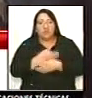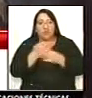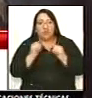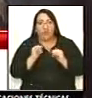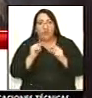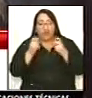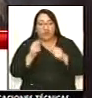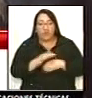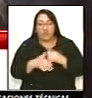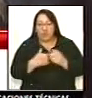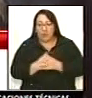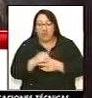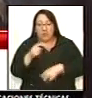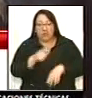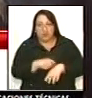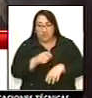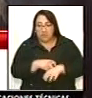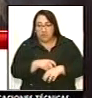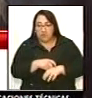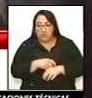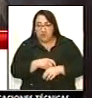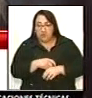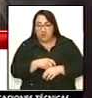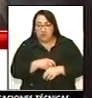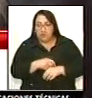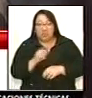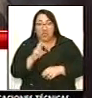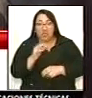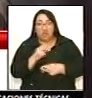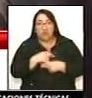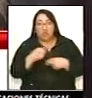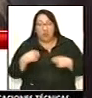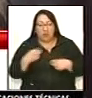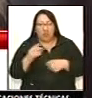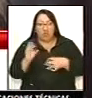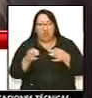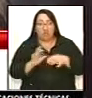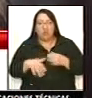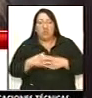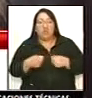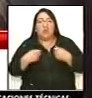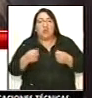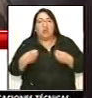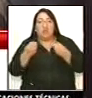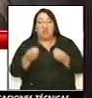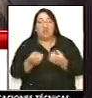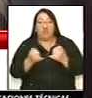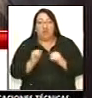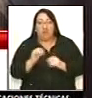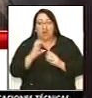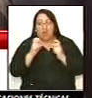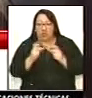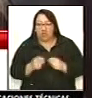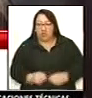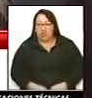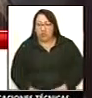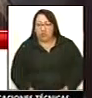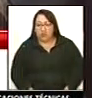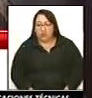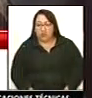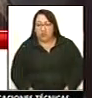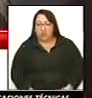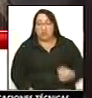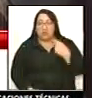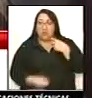y todo ese tiempo, los recursos humanos, económicos que se han gastado para evacuar un informe de control, se van al agua,